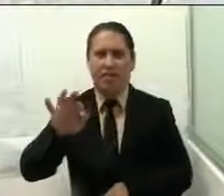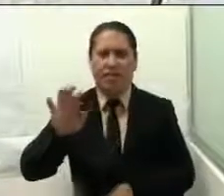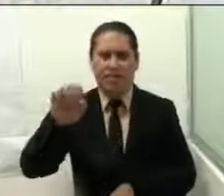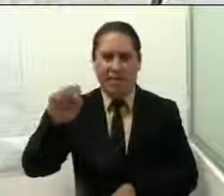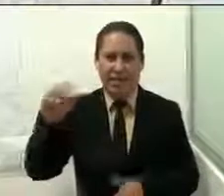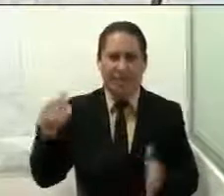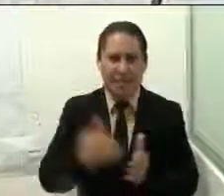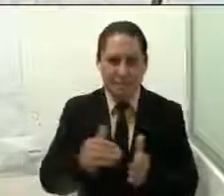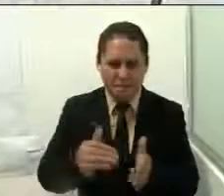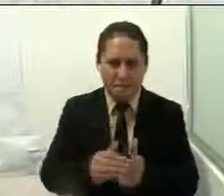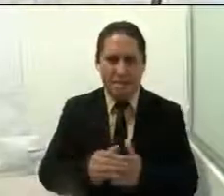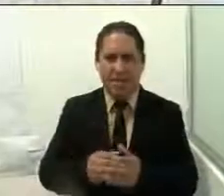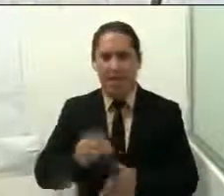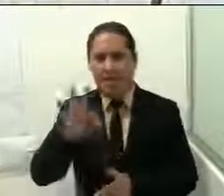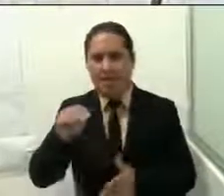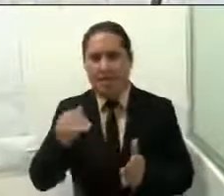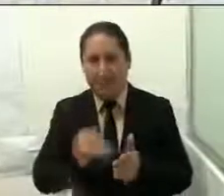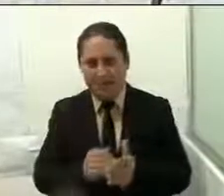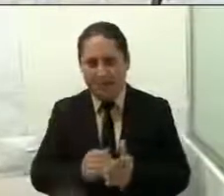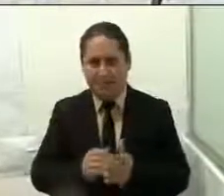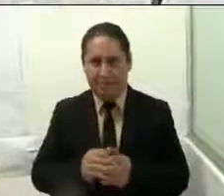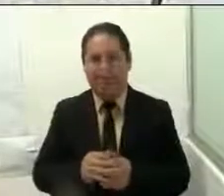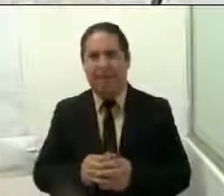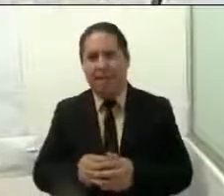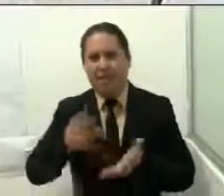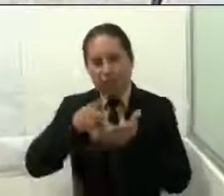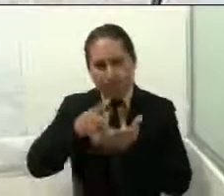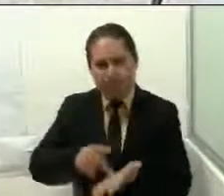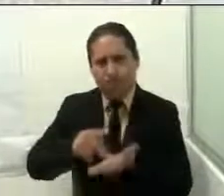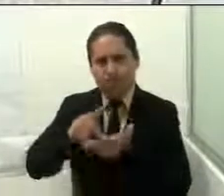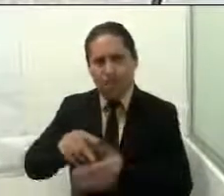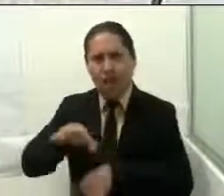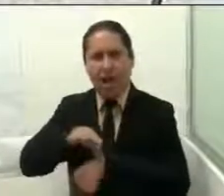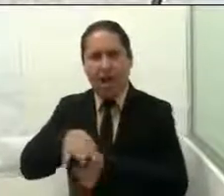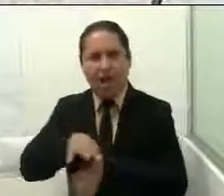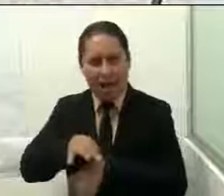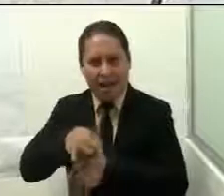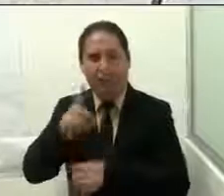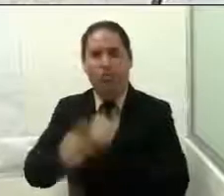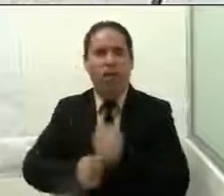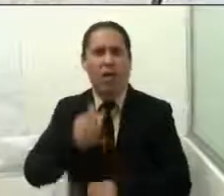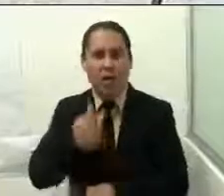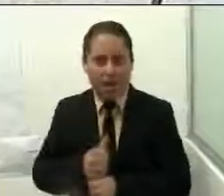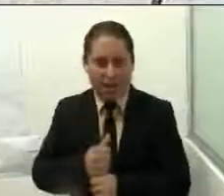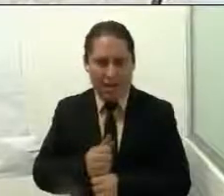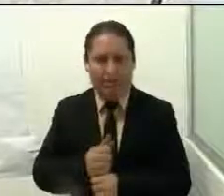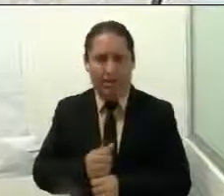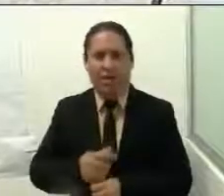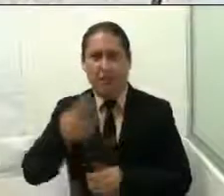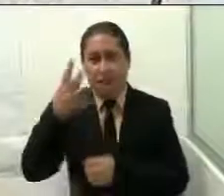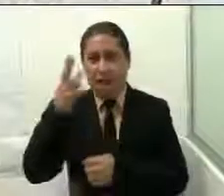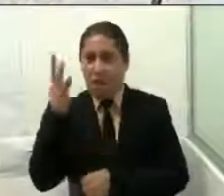aportan 3 mil 168 toneladas de carnes anuales siendo el noveno lugar